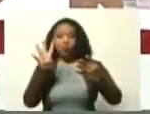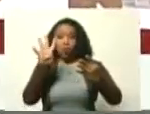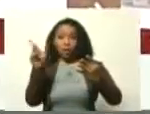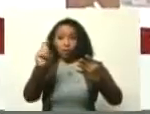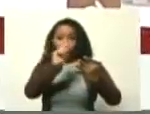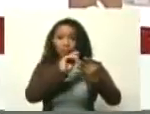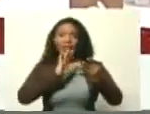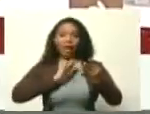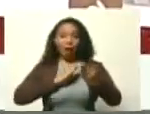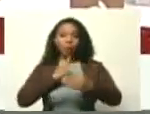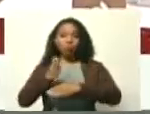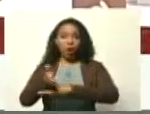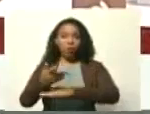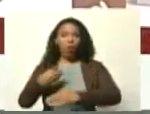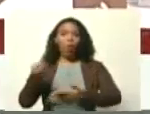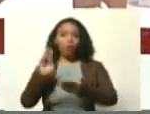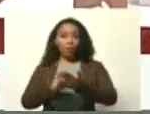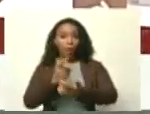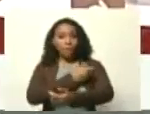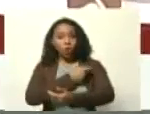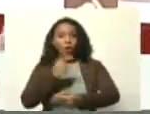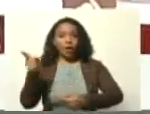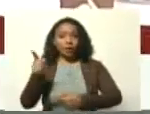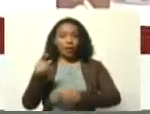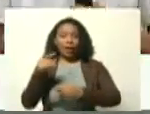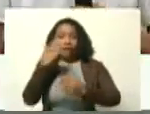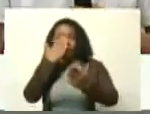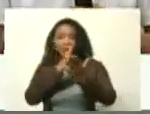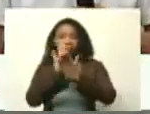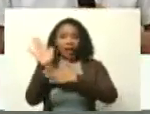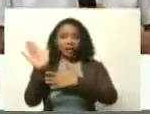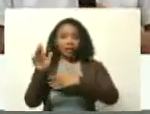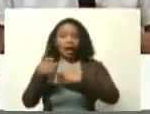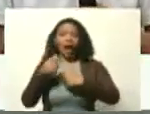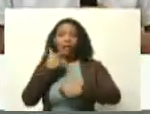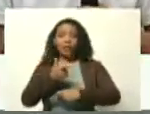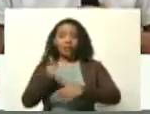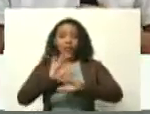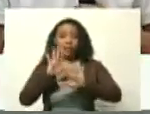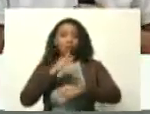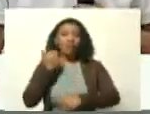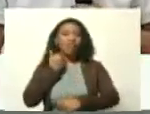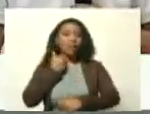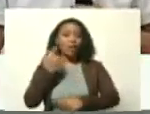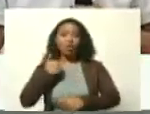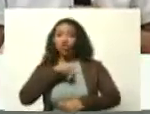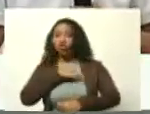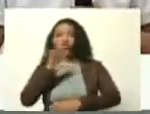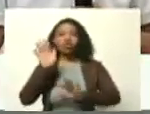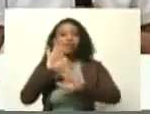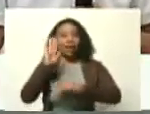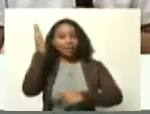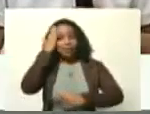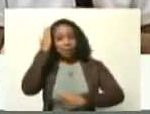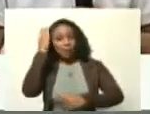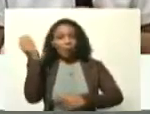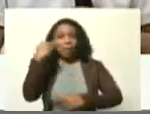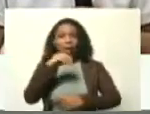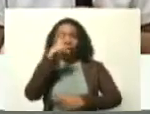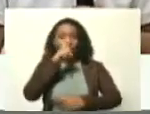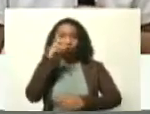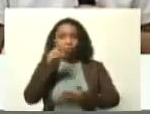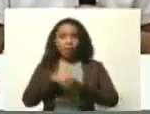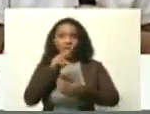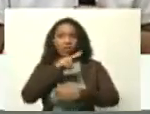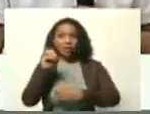protegidos frente a esta enfermedad que, bueno, hay que decirlo, ya una enfermedad de la que conocemos mucho más que en el año